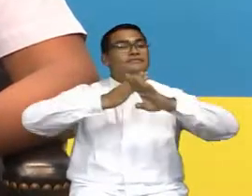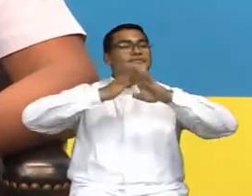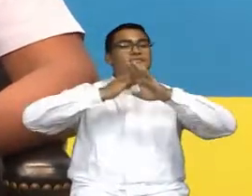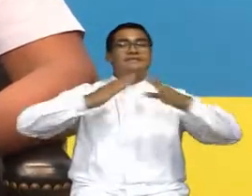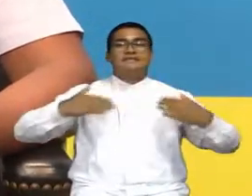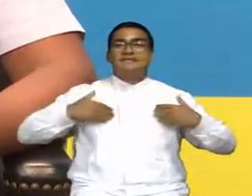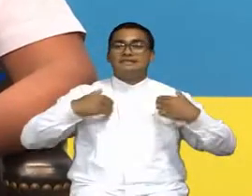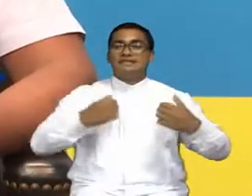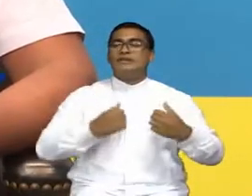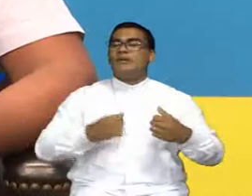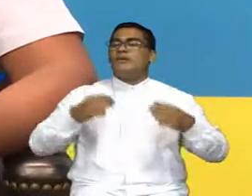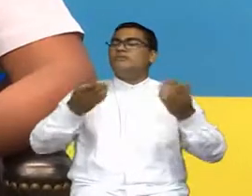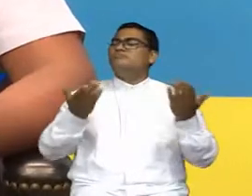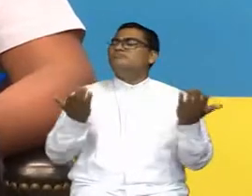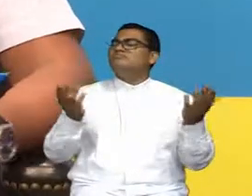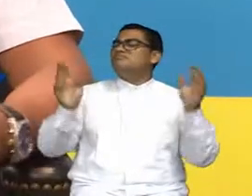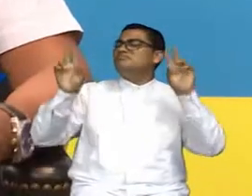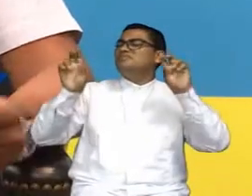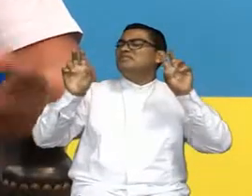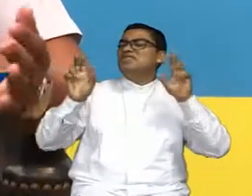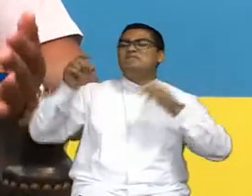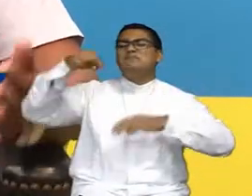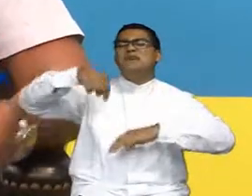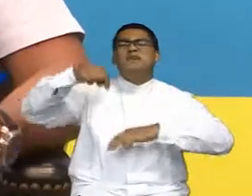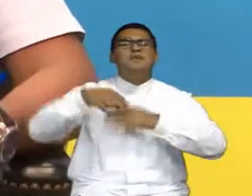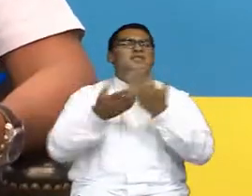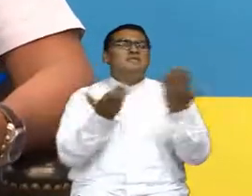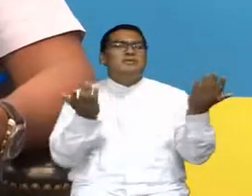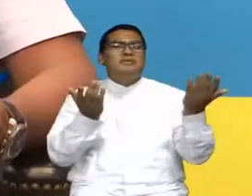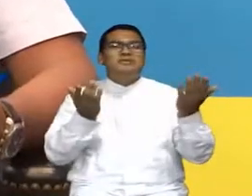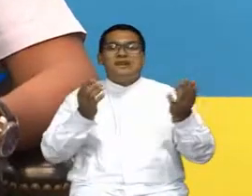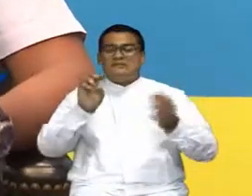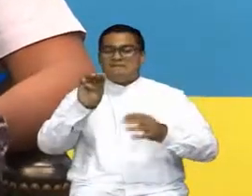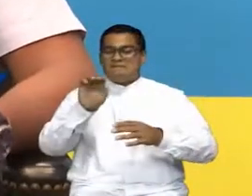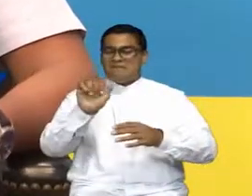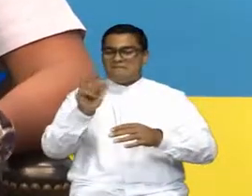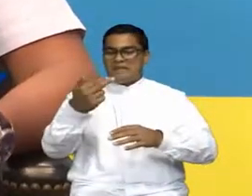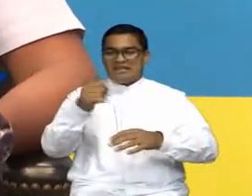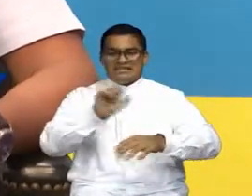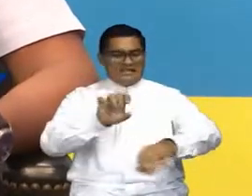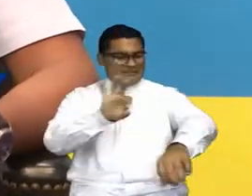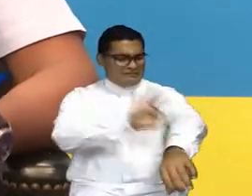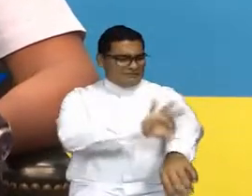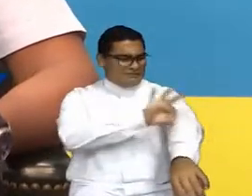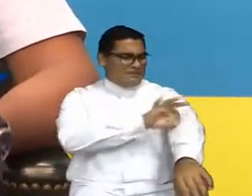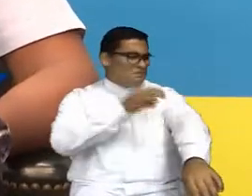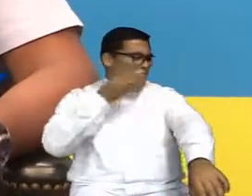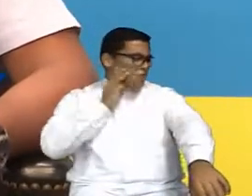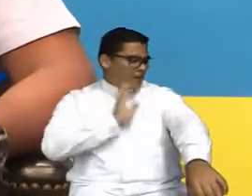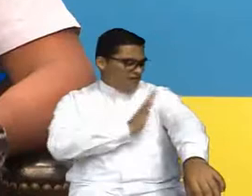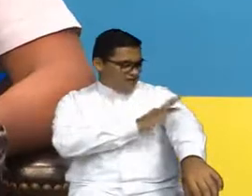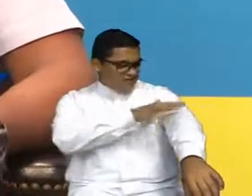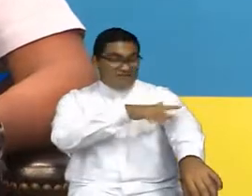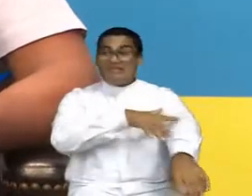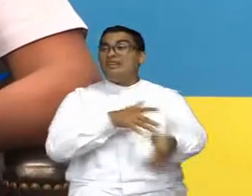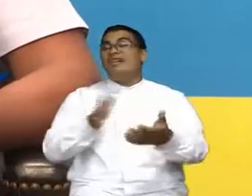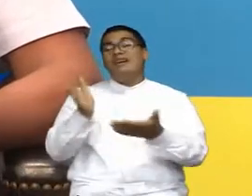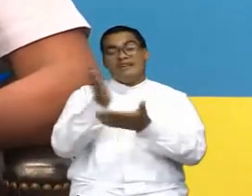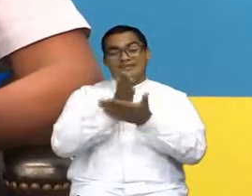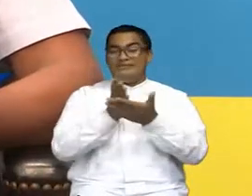Salud. Al día de hoy tenemos un tema sobre las manchas y moretones que suelen aparecer algunas